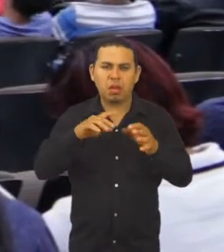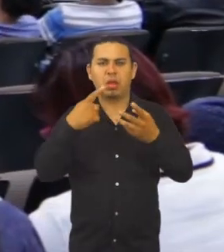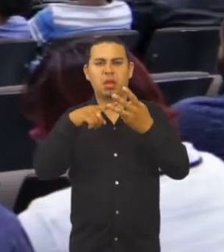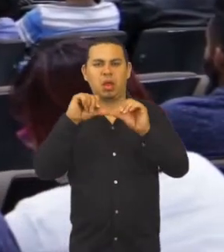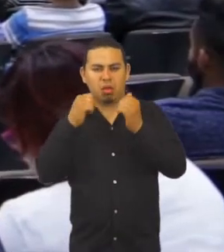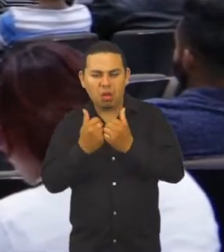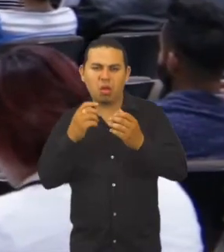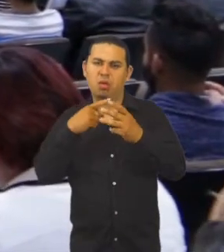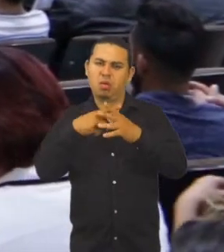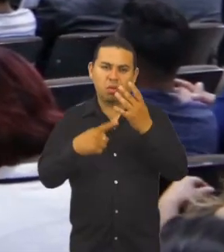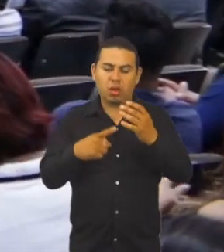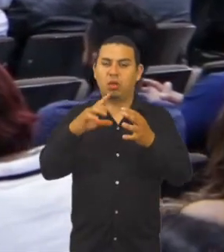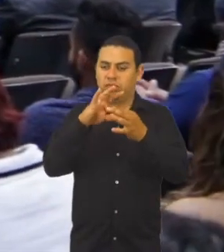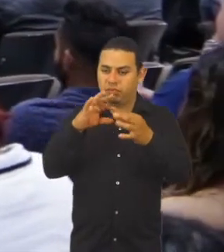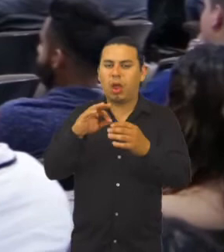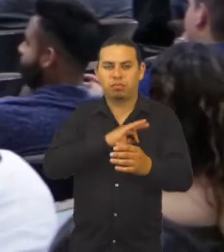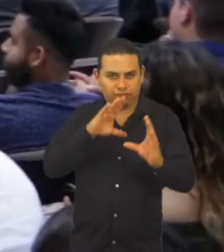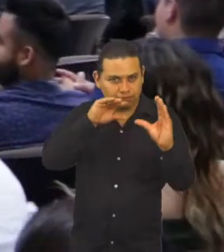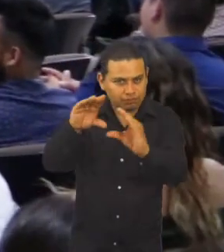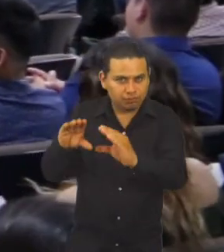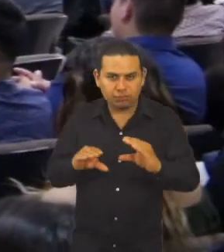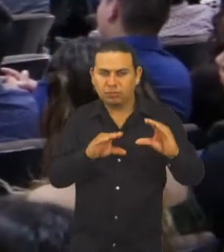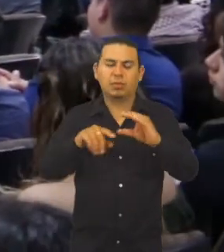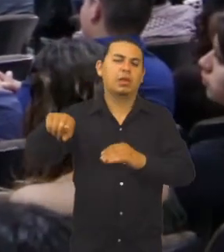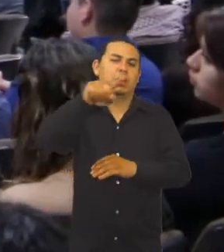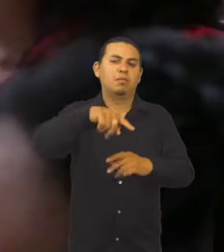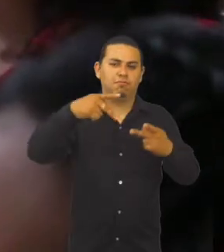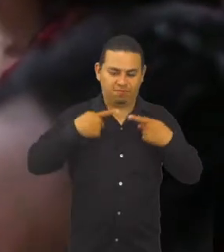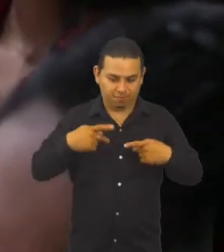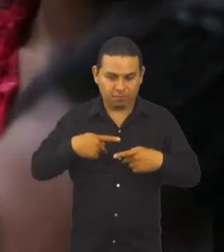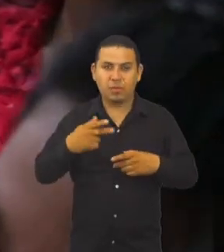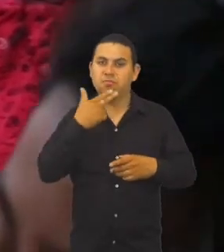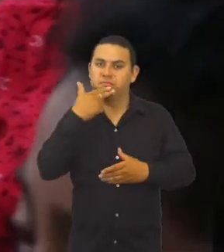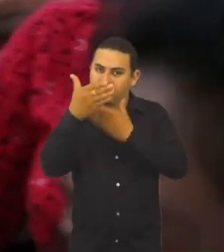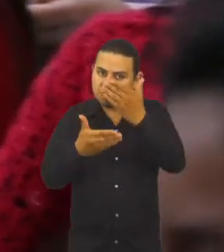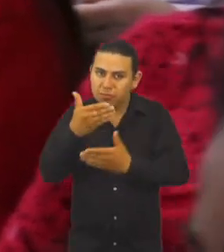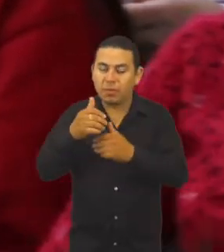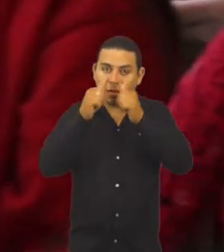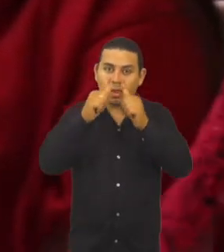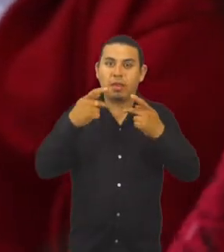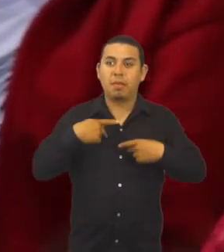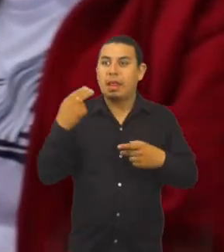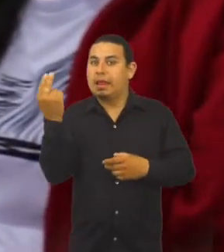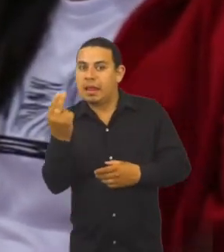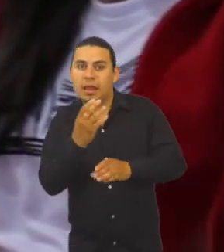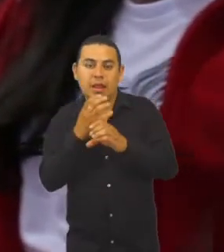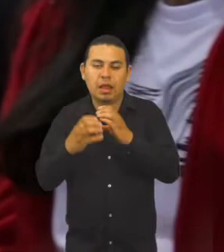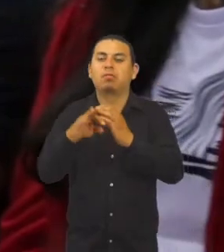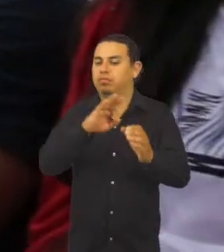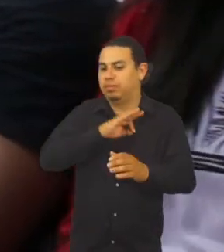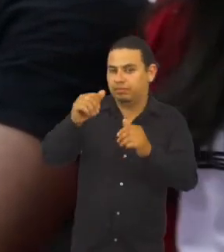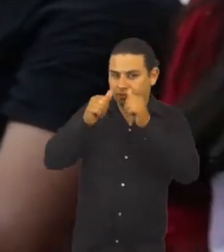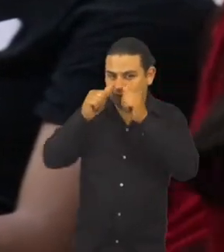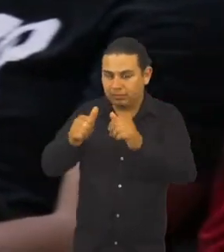para traductores, para intérpretes certificados y desde luego tener la posibilidad de que a través de todos los hablantes de lengua indígena